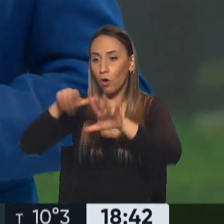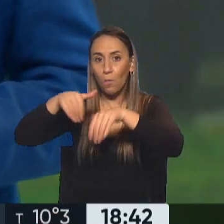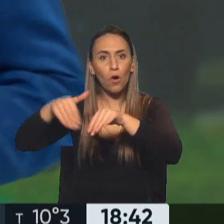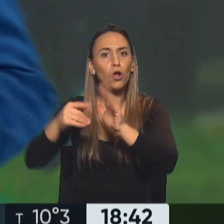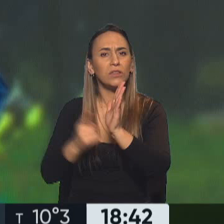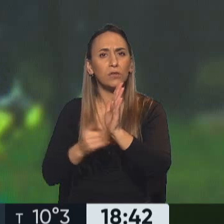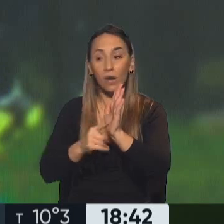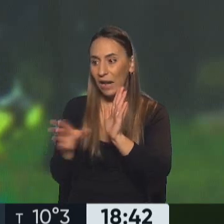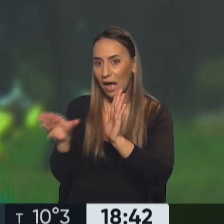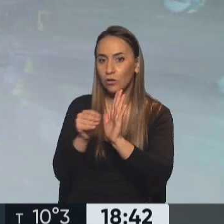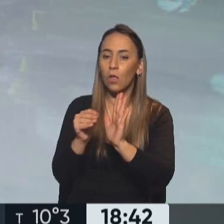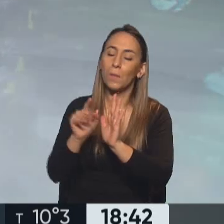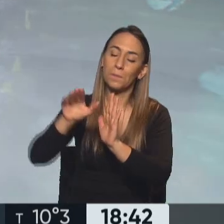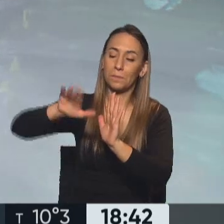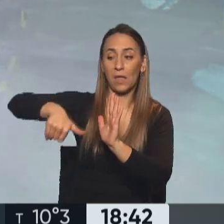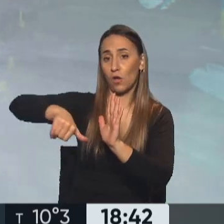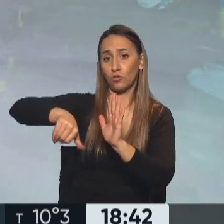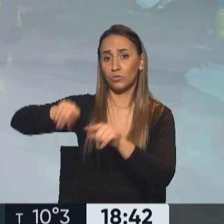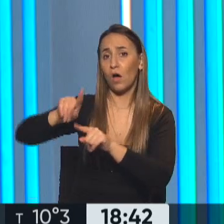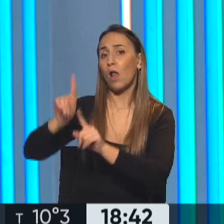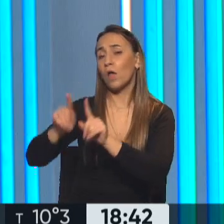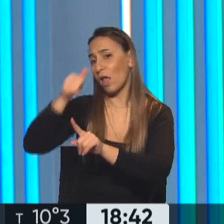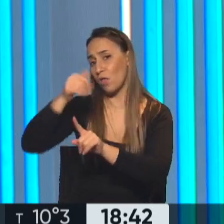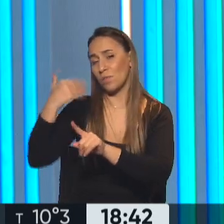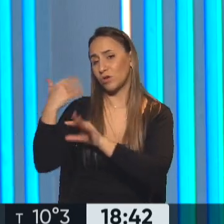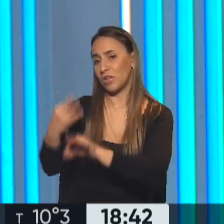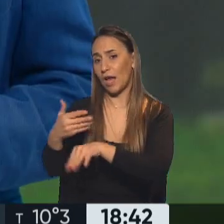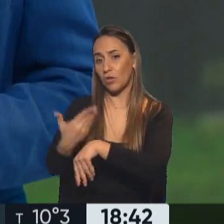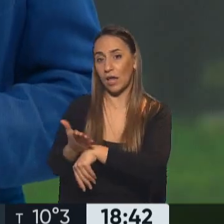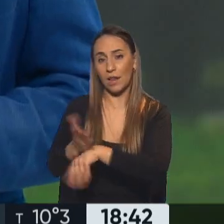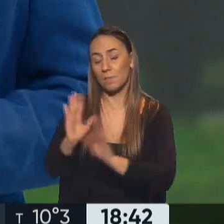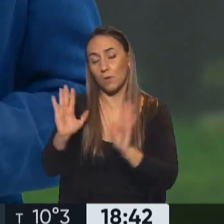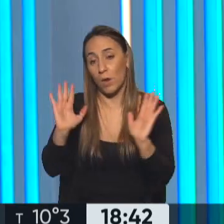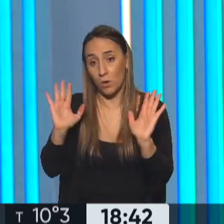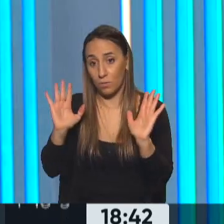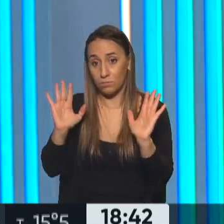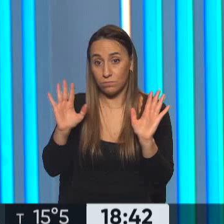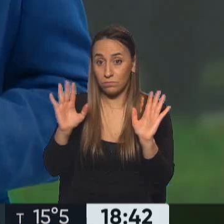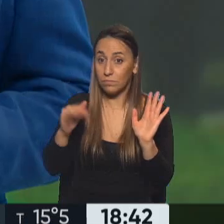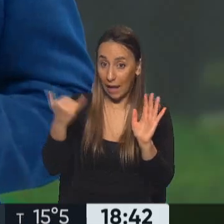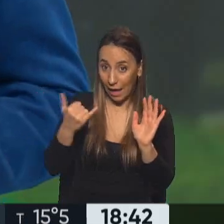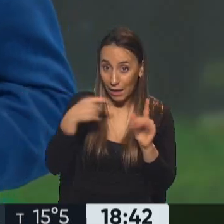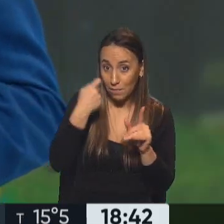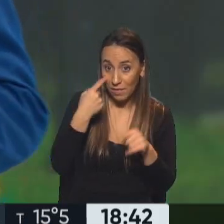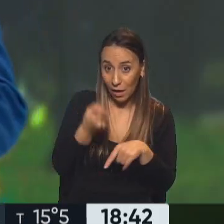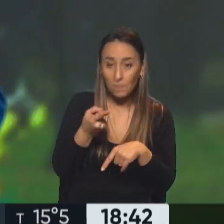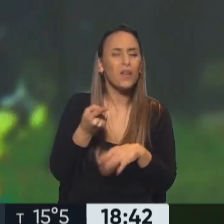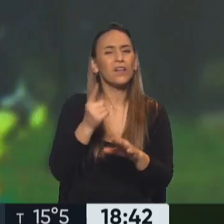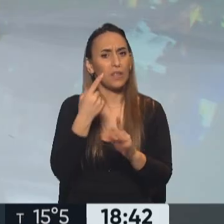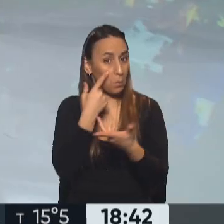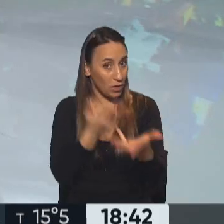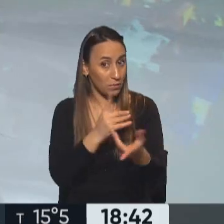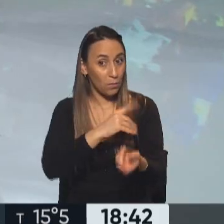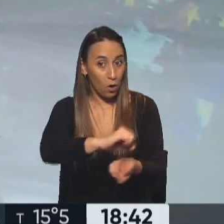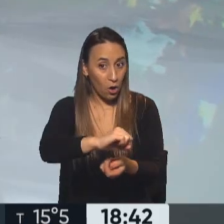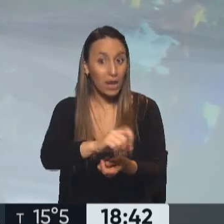menos aquellos que llegaron tarde el domingo. Claro, pobres pibes. Que claro. Fueron, en este caso... ¿Tenés imágenes de sí, esto? Sí, pero vamos a ver si querés el gol también. Lo